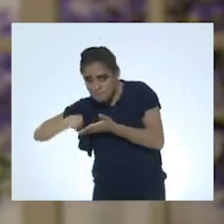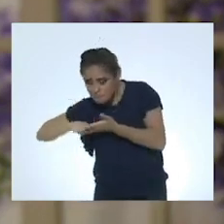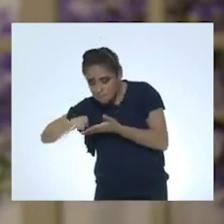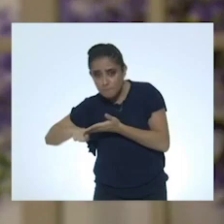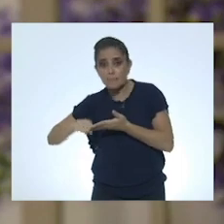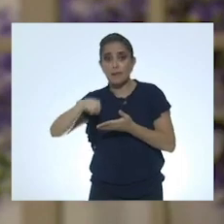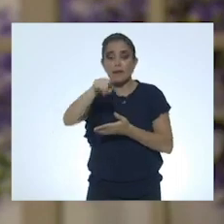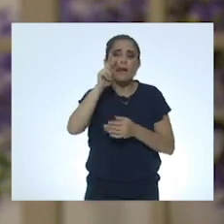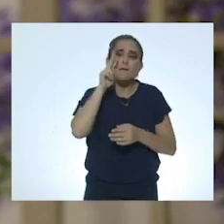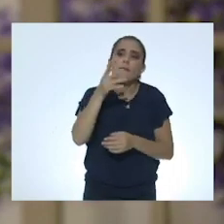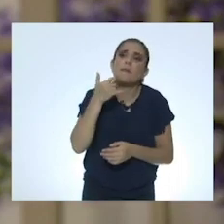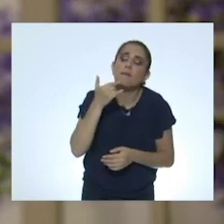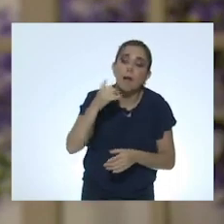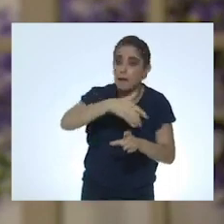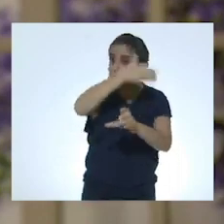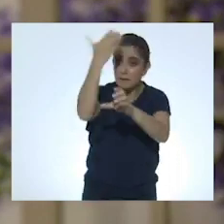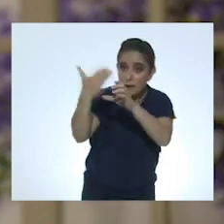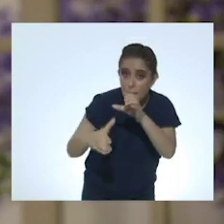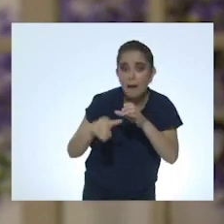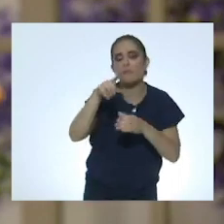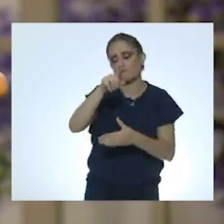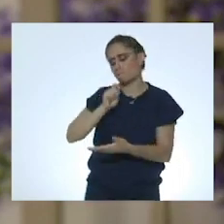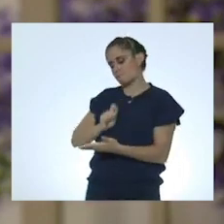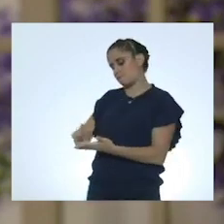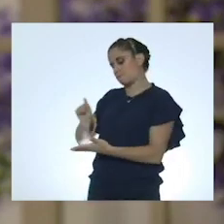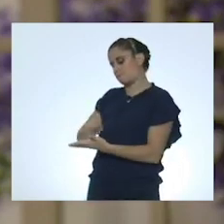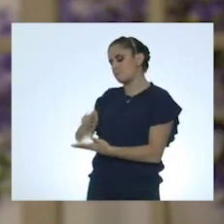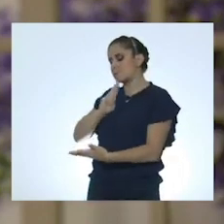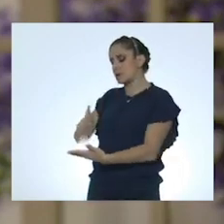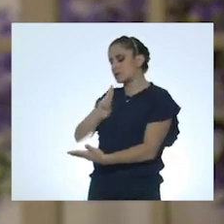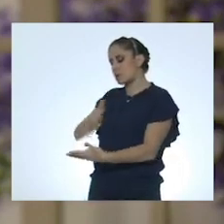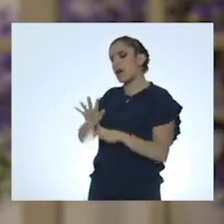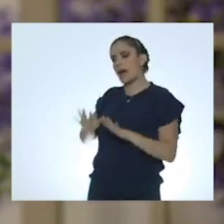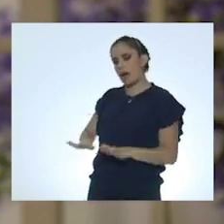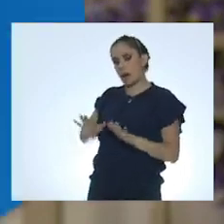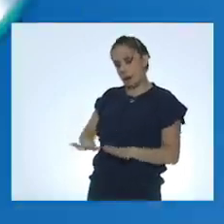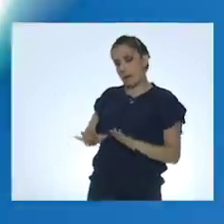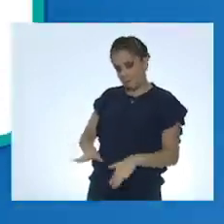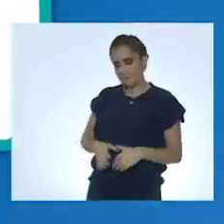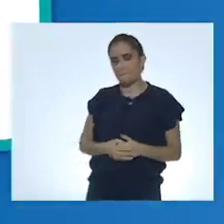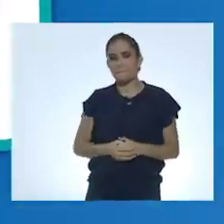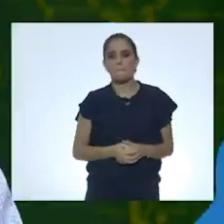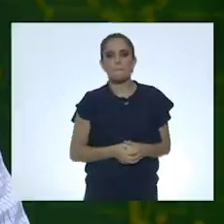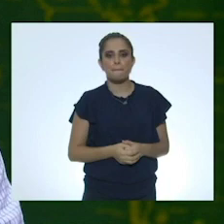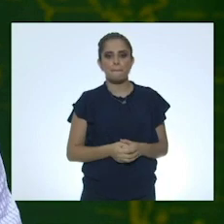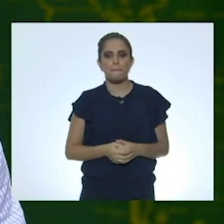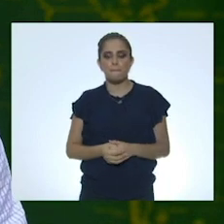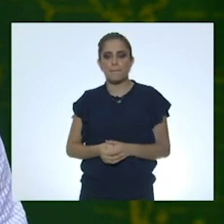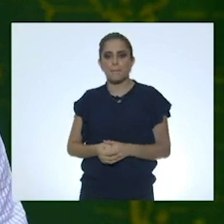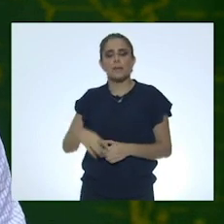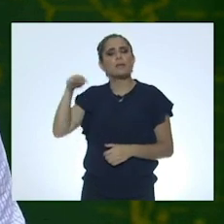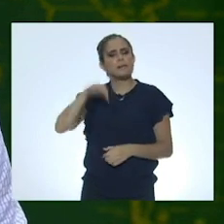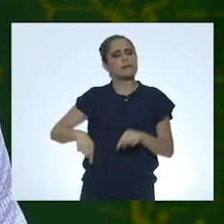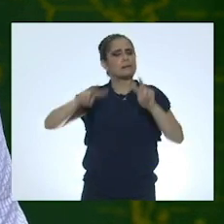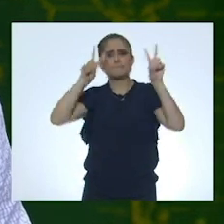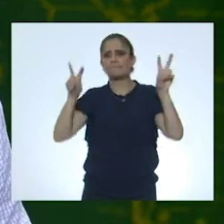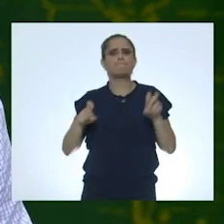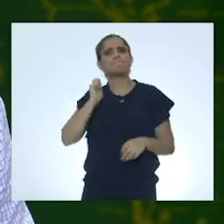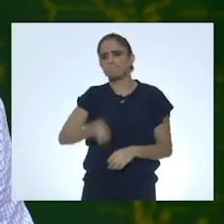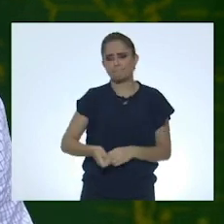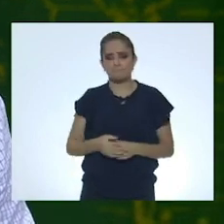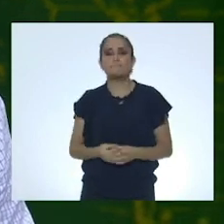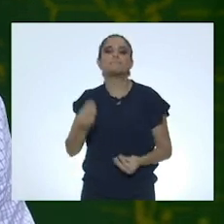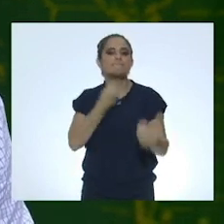acabe el programa puedas responderlas y hacerlas a tu ritmo. Hoy vamos a ver el tema relacionado con